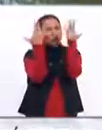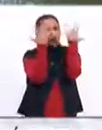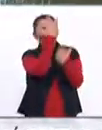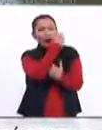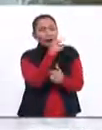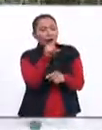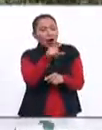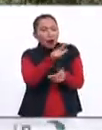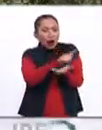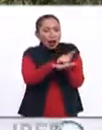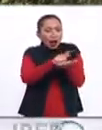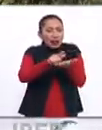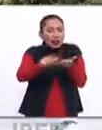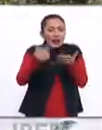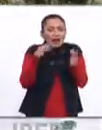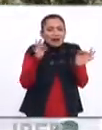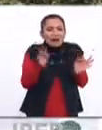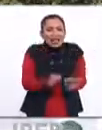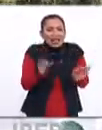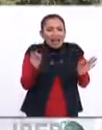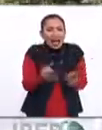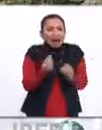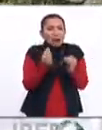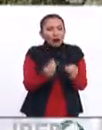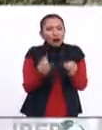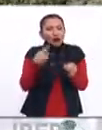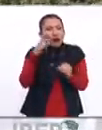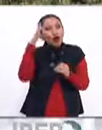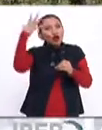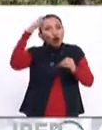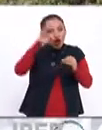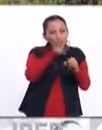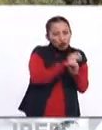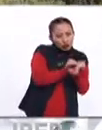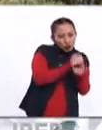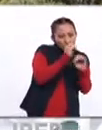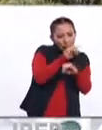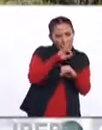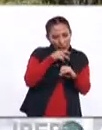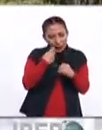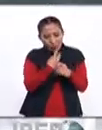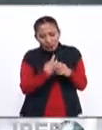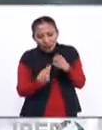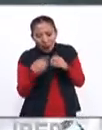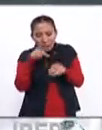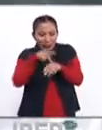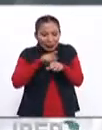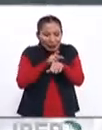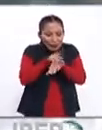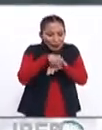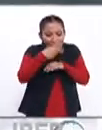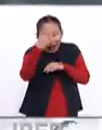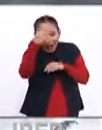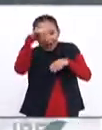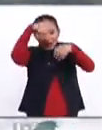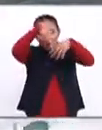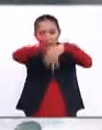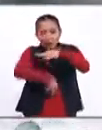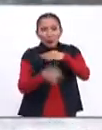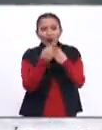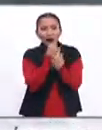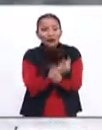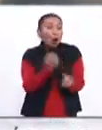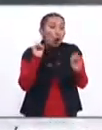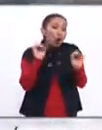exuberante, el agua es cristalina, fría y con muchas zonas de sol y sombra. Uno puede deslizarse por las rocas lisas de la cascada como hacen los